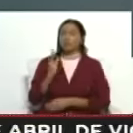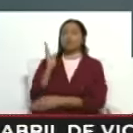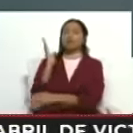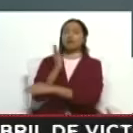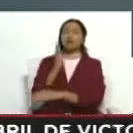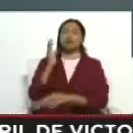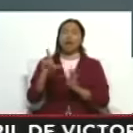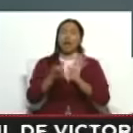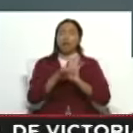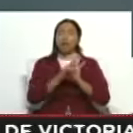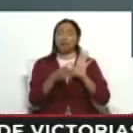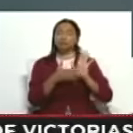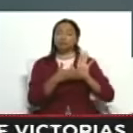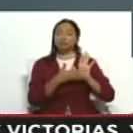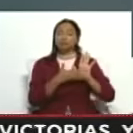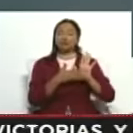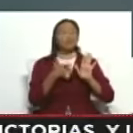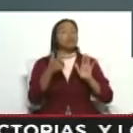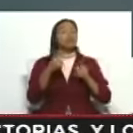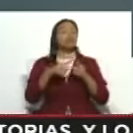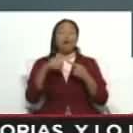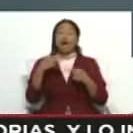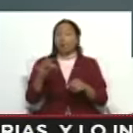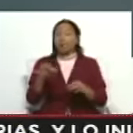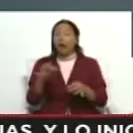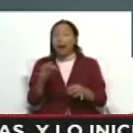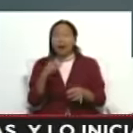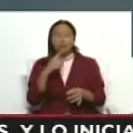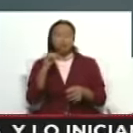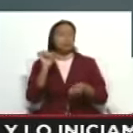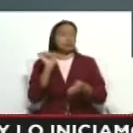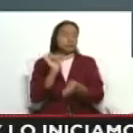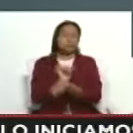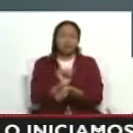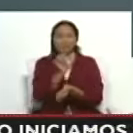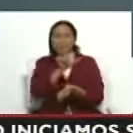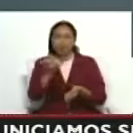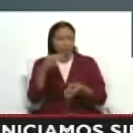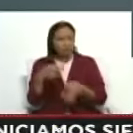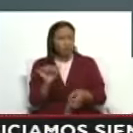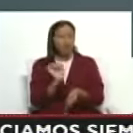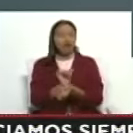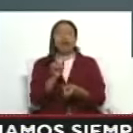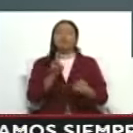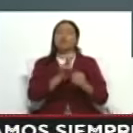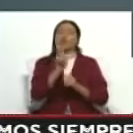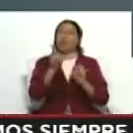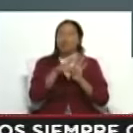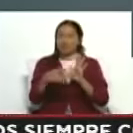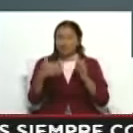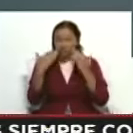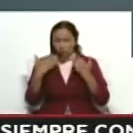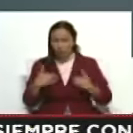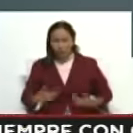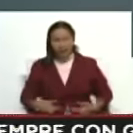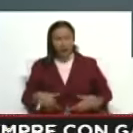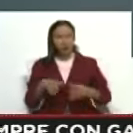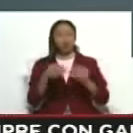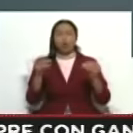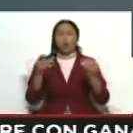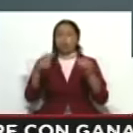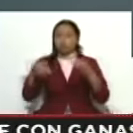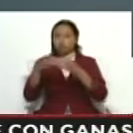ley venezolana, sean delitos comunes, sean de delincuencia organizada, sea de violaciones a derechos humanos, sea de conspiración, de